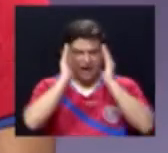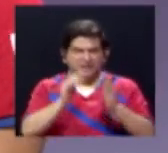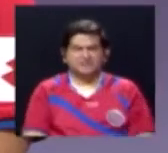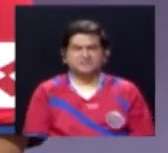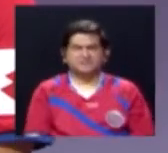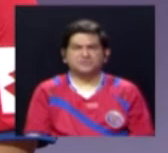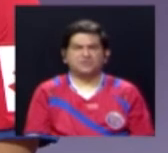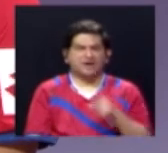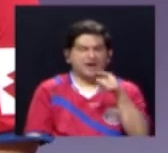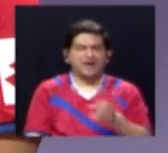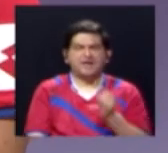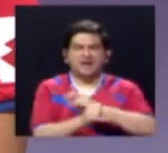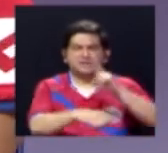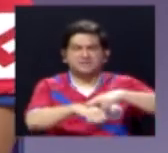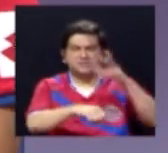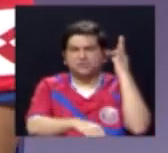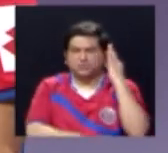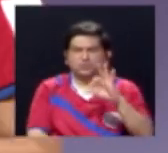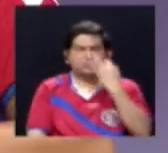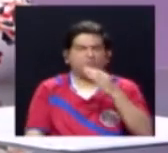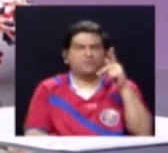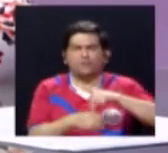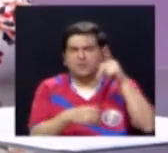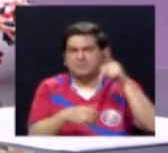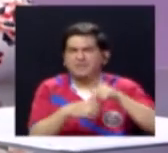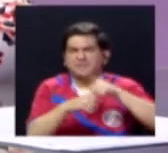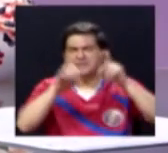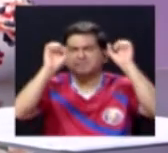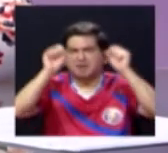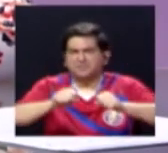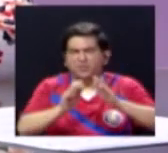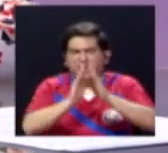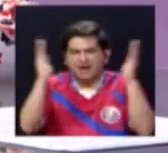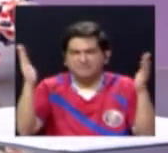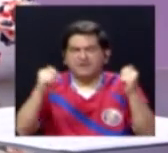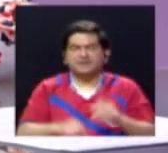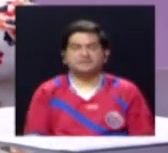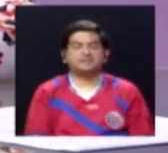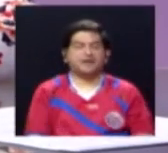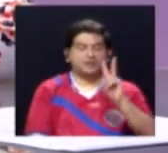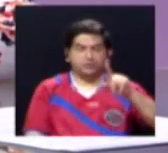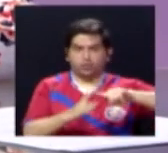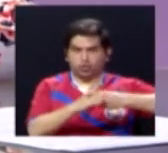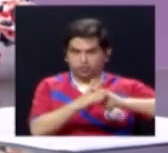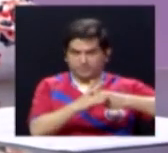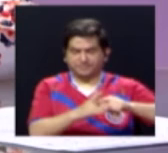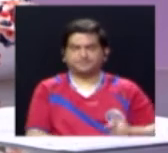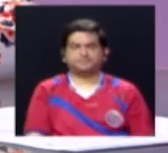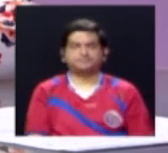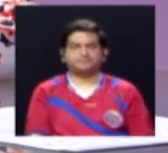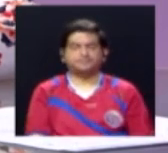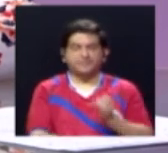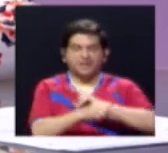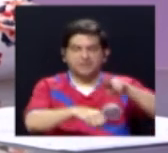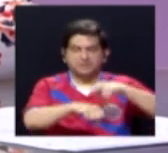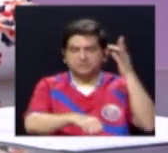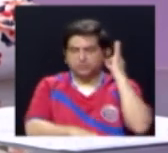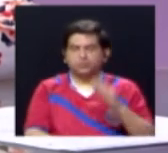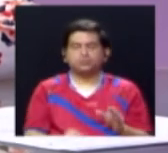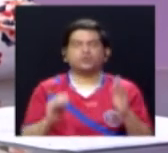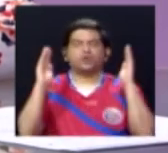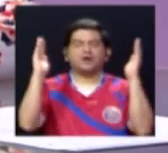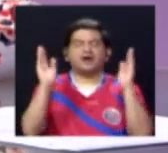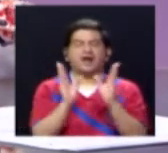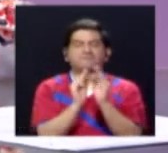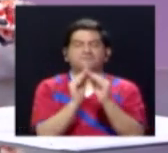propuestas sugerencias decir una forma de participación abierta si hay dos mecanismos el dínamo tiene gran foro mujeres